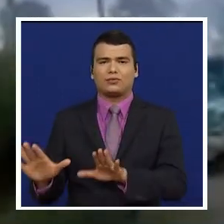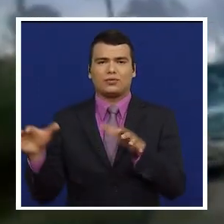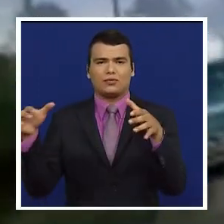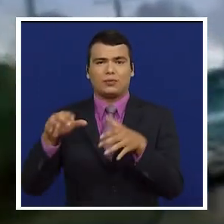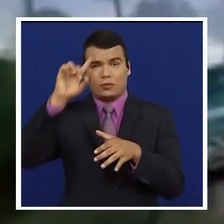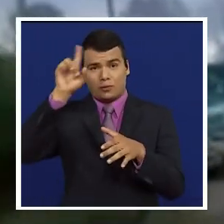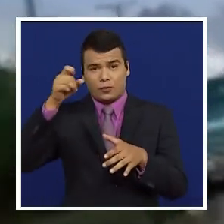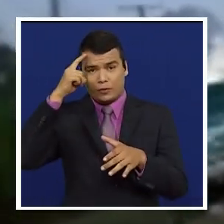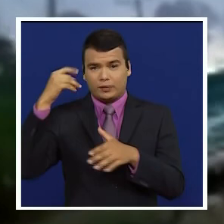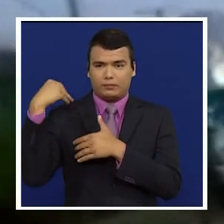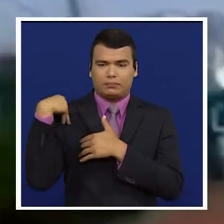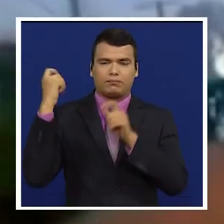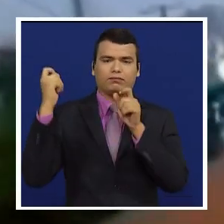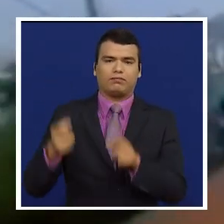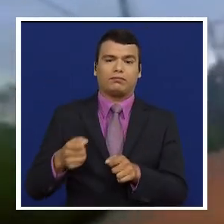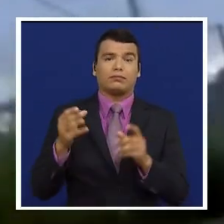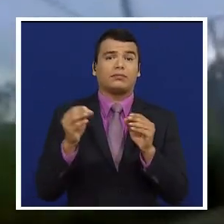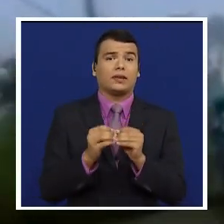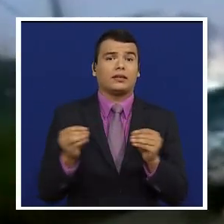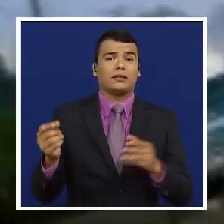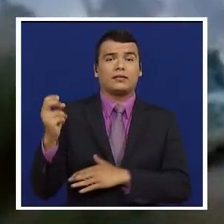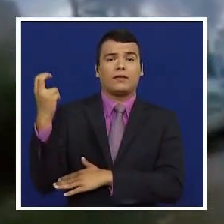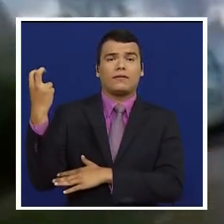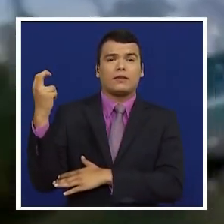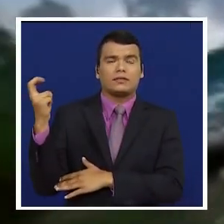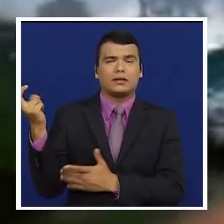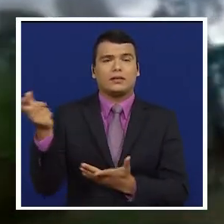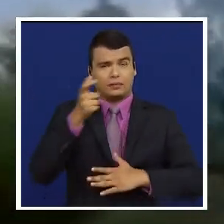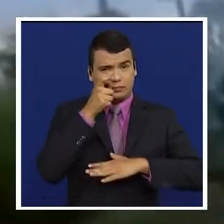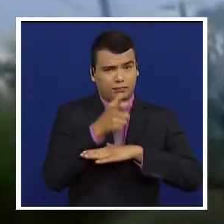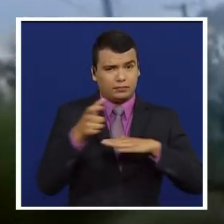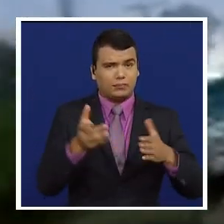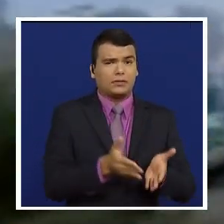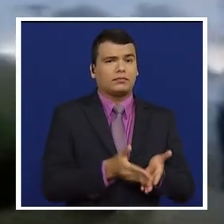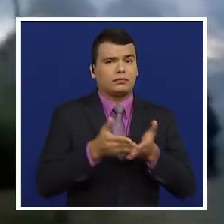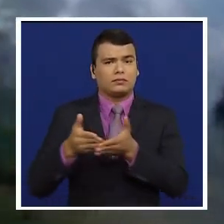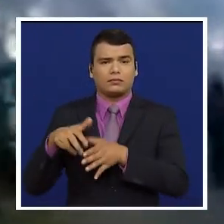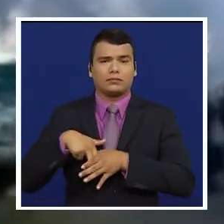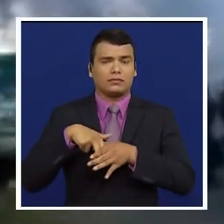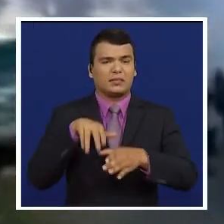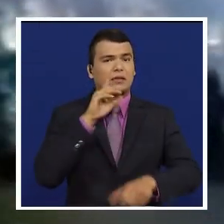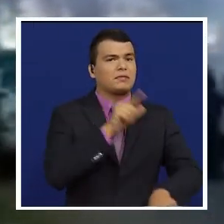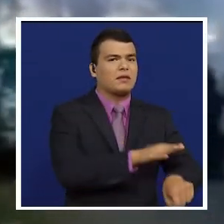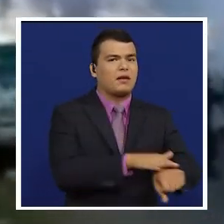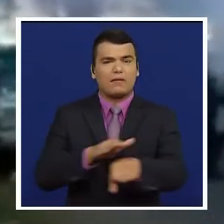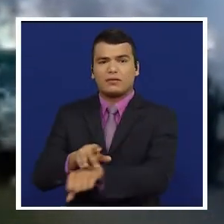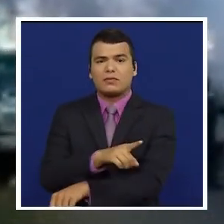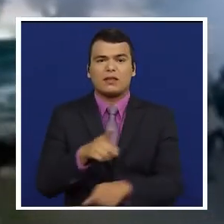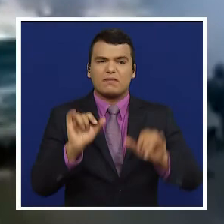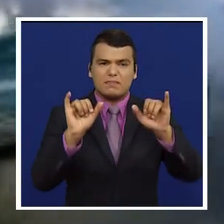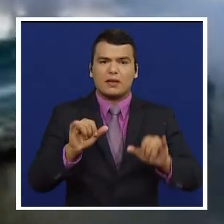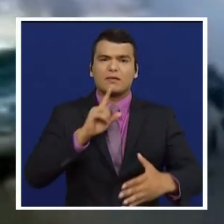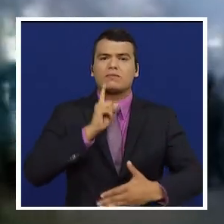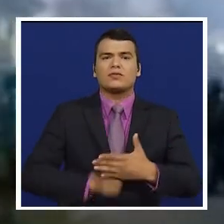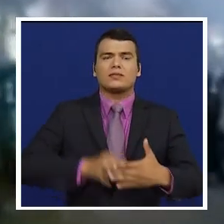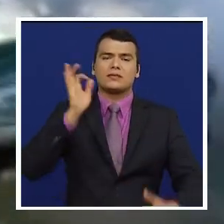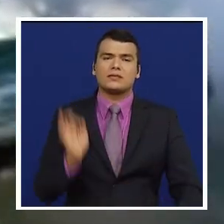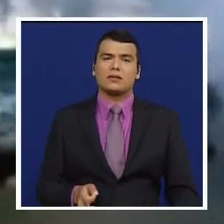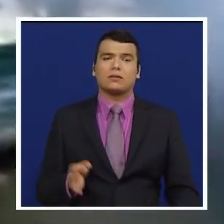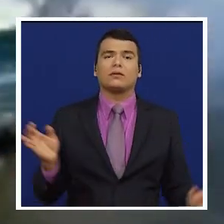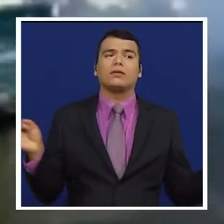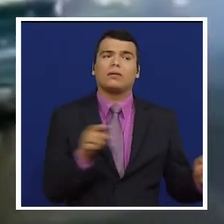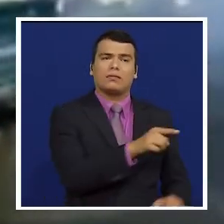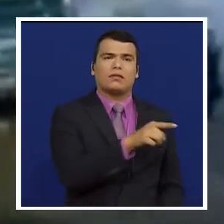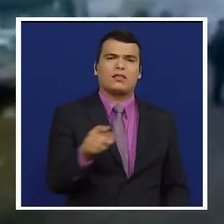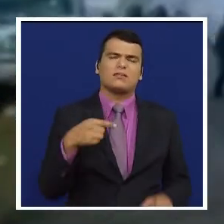Para completar, los anuncios de la Fiscalía y la Superintendencia de Puerto y Transportes de sancionar a las empresas en paro también han motivado